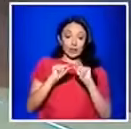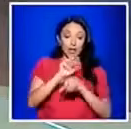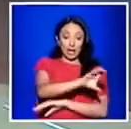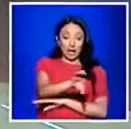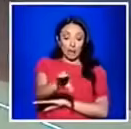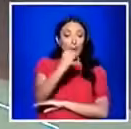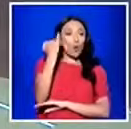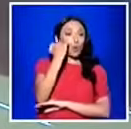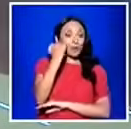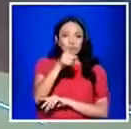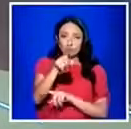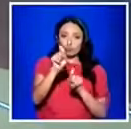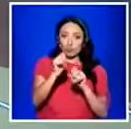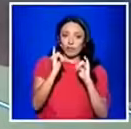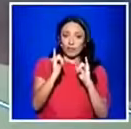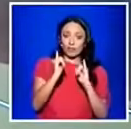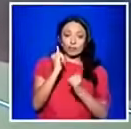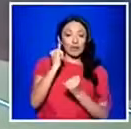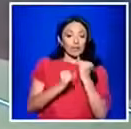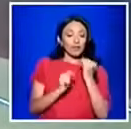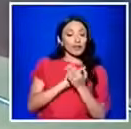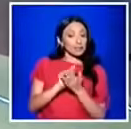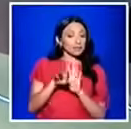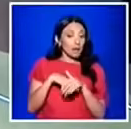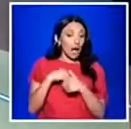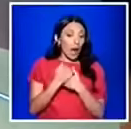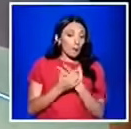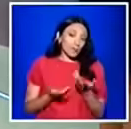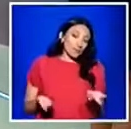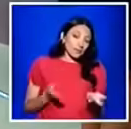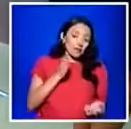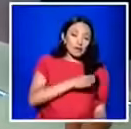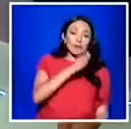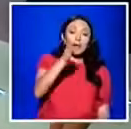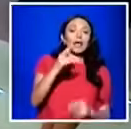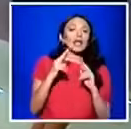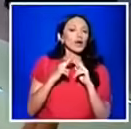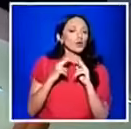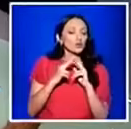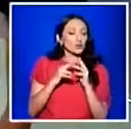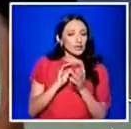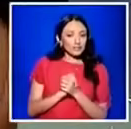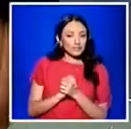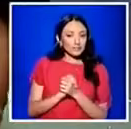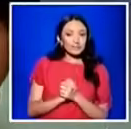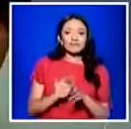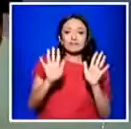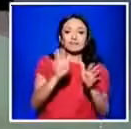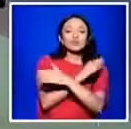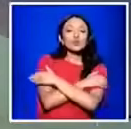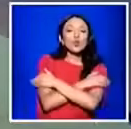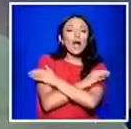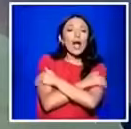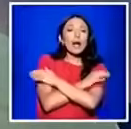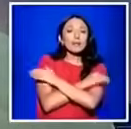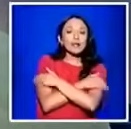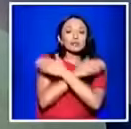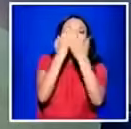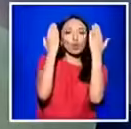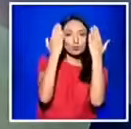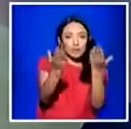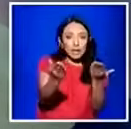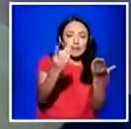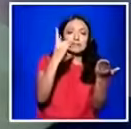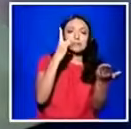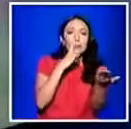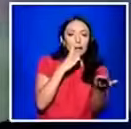cierto lo pueden disfrutar este fin de semana y también aprovechar los feriados siempre para recorrer los nuestros. Un fuerte abrazo a todos los padres de familia del